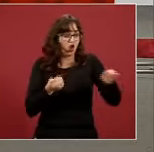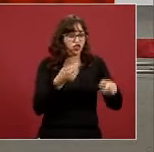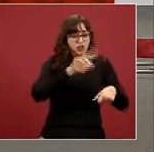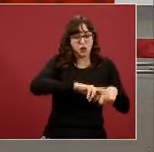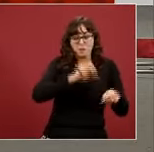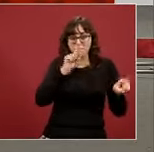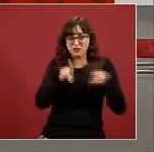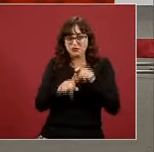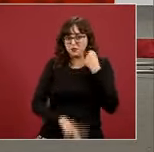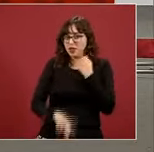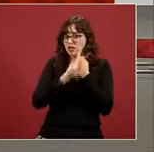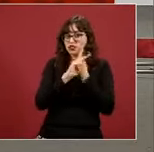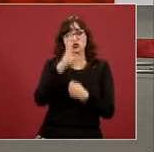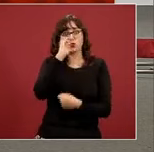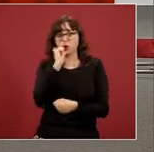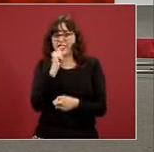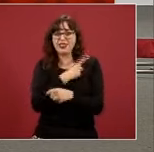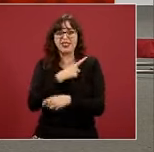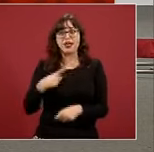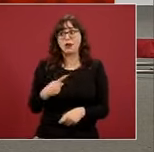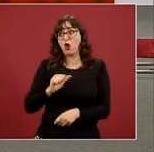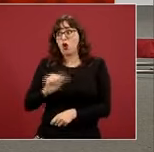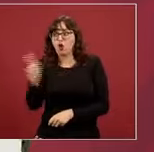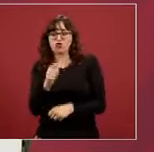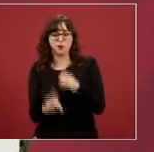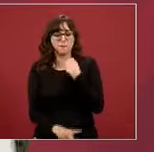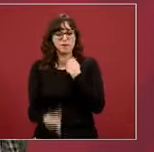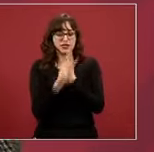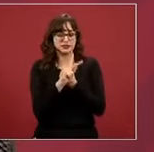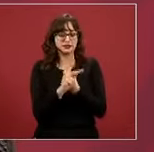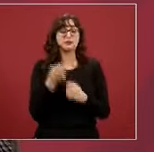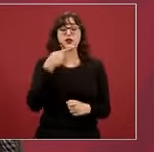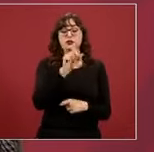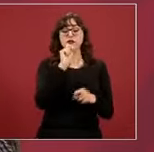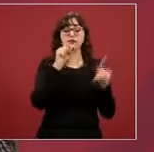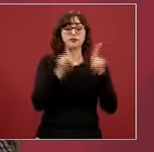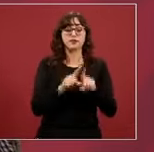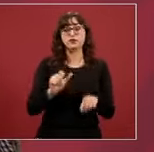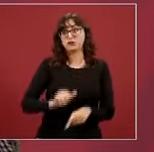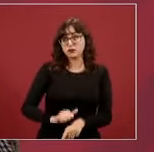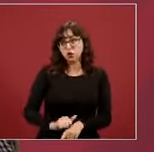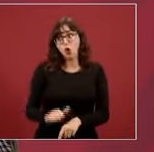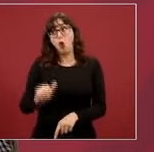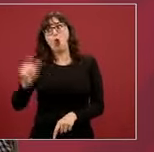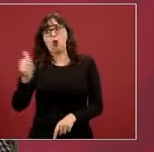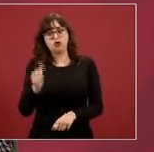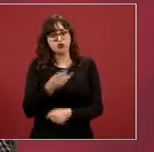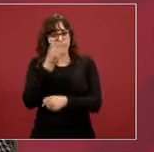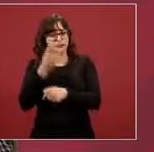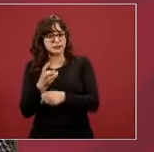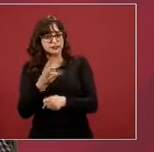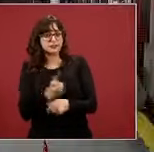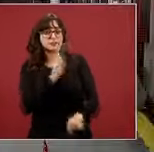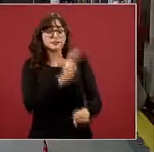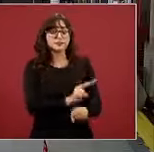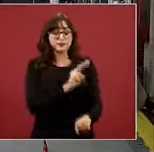además de eso, se lleva a cabo una auditoría externa. El estado financiero que se